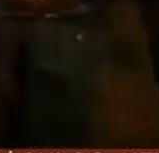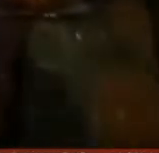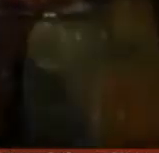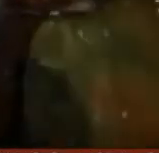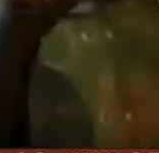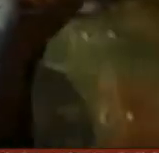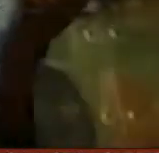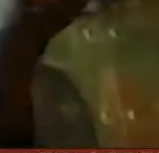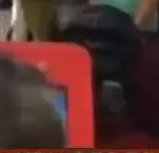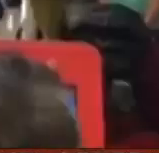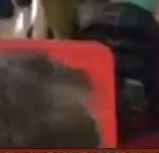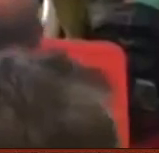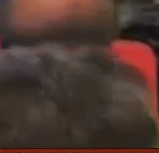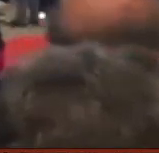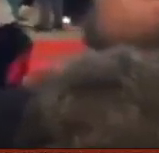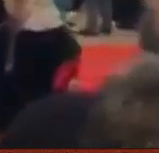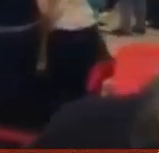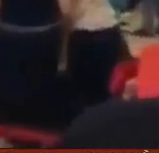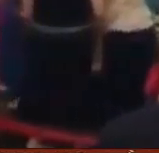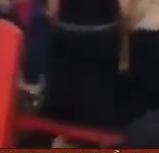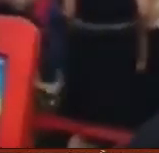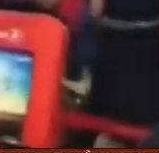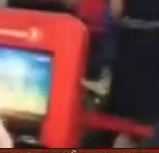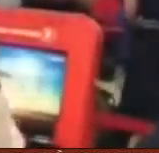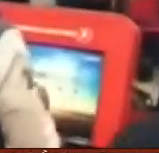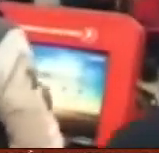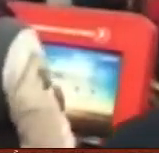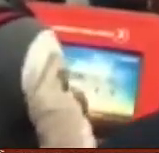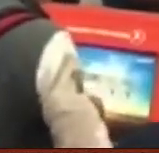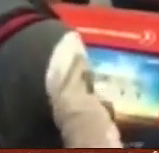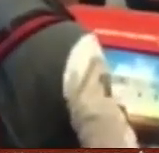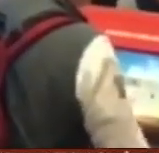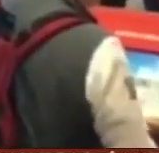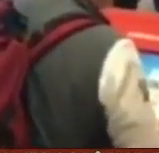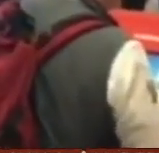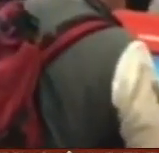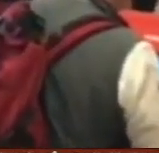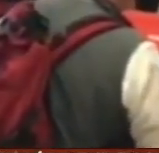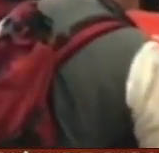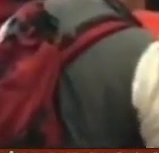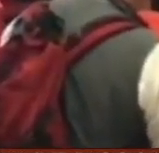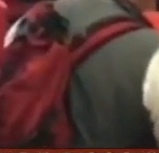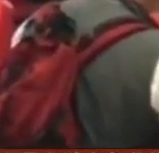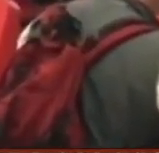Recep Tayyip Erdogan, el primer ministro de Turquía, prohibía el acceso a las